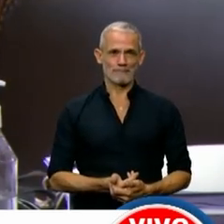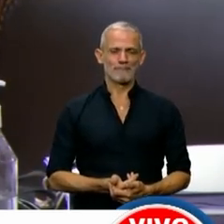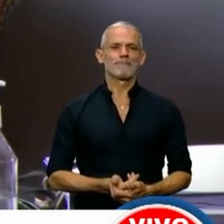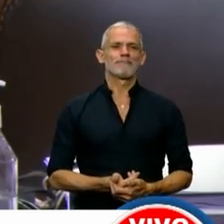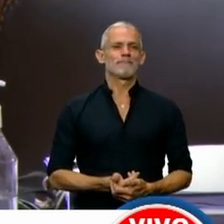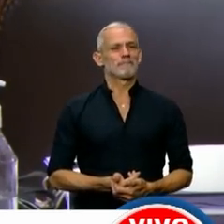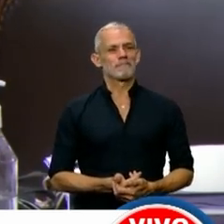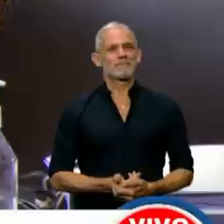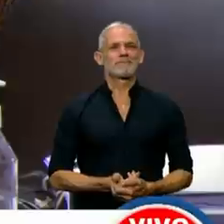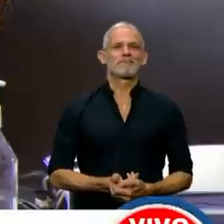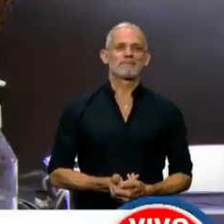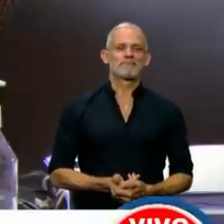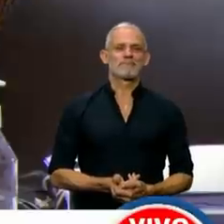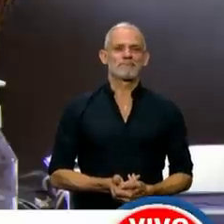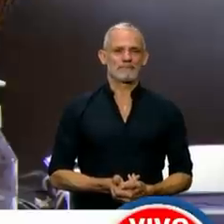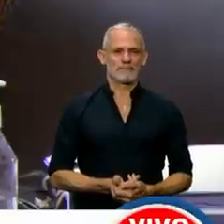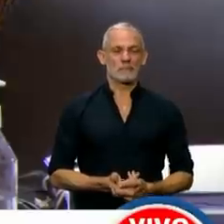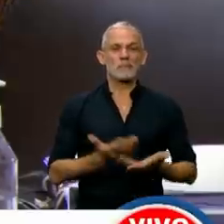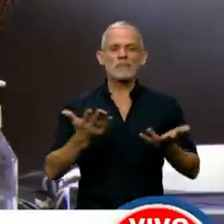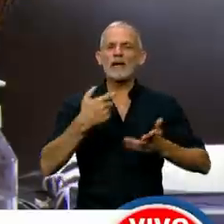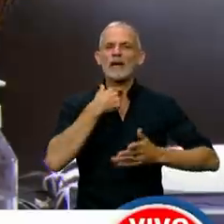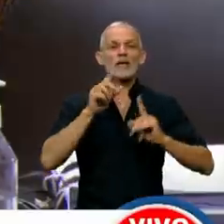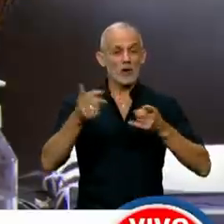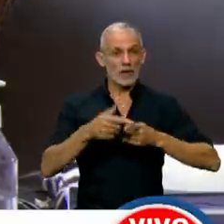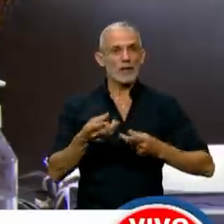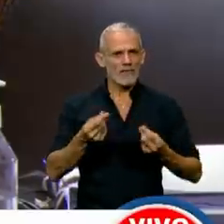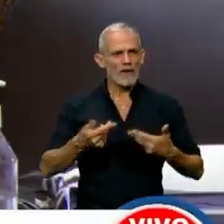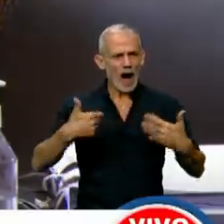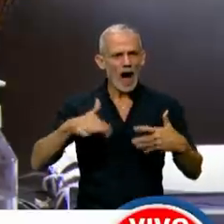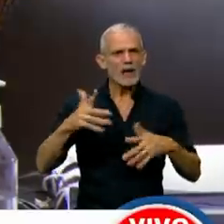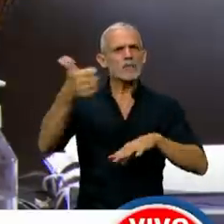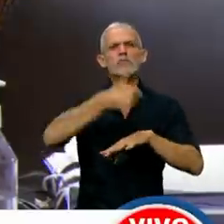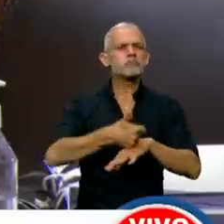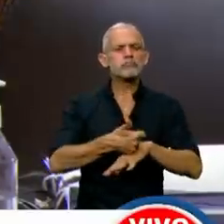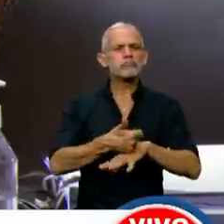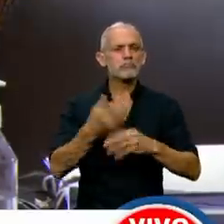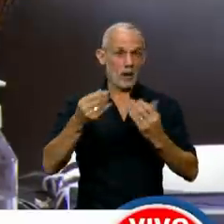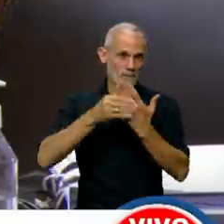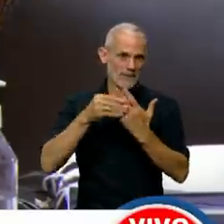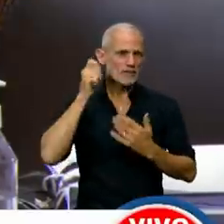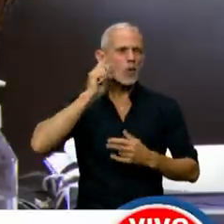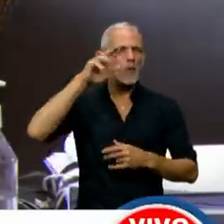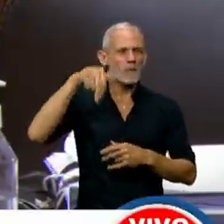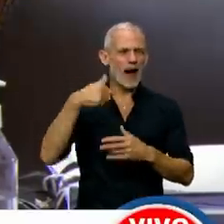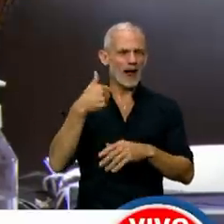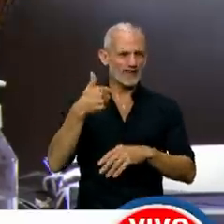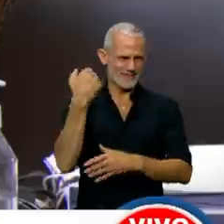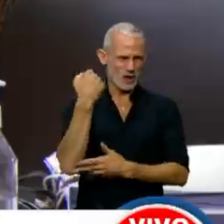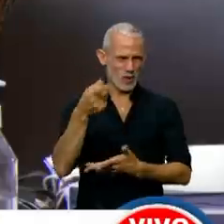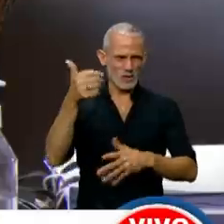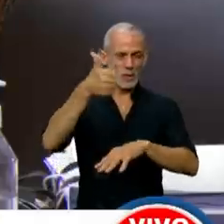bueno quiero también valorizar la presencia del ministro que han existido